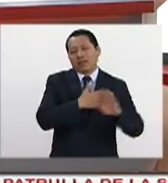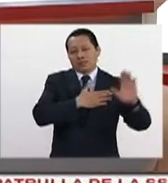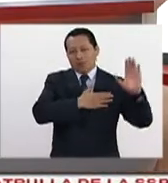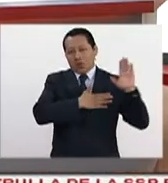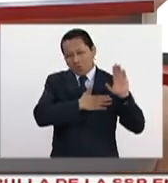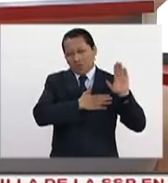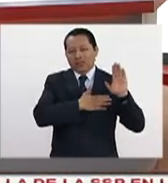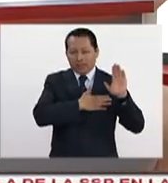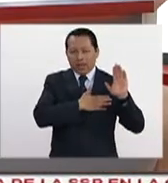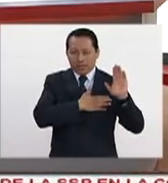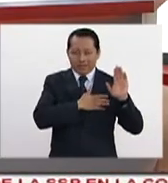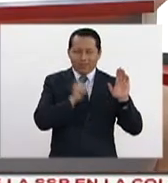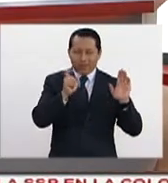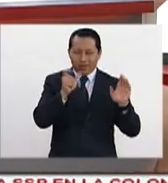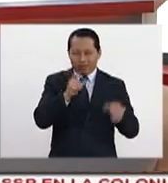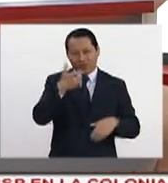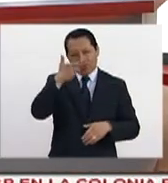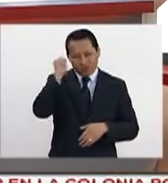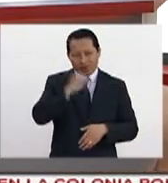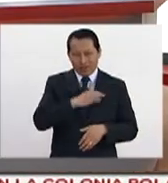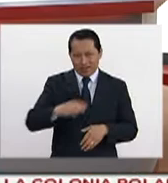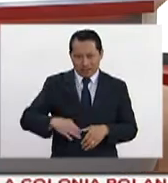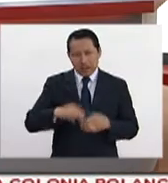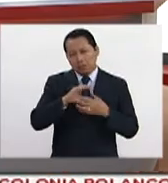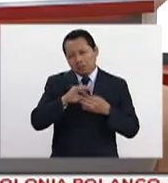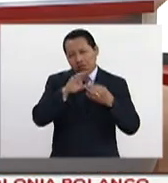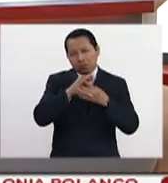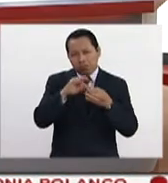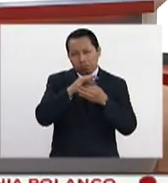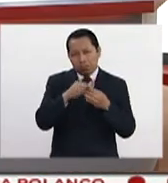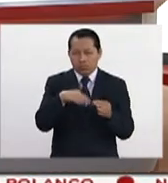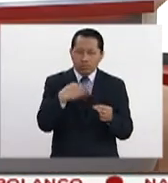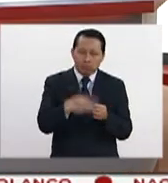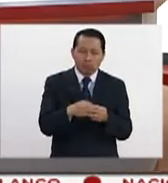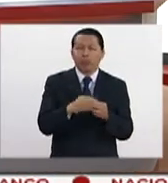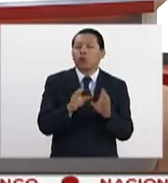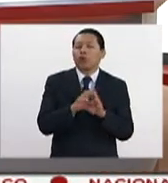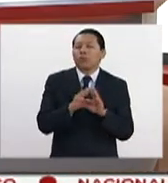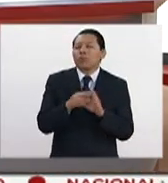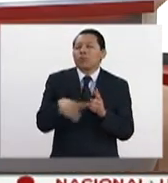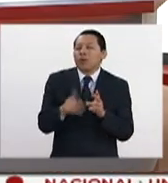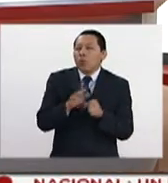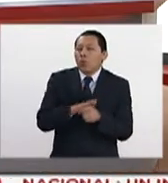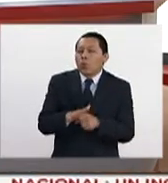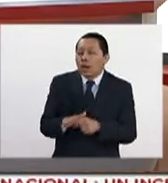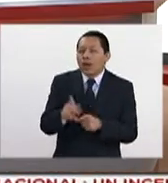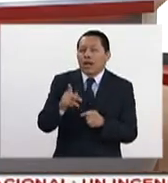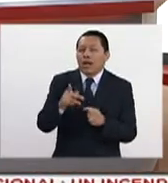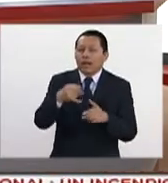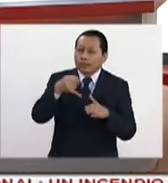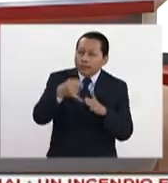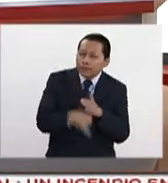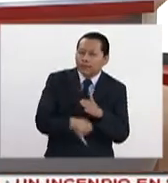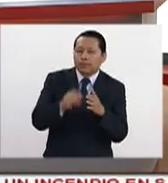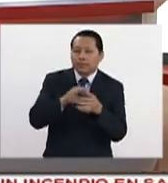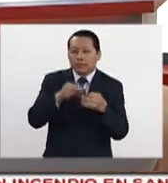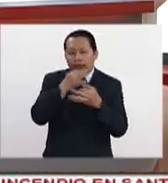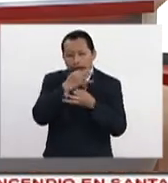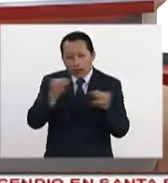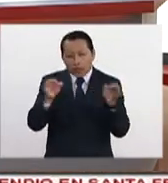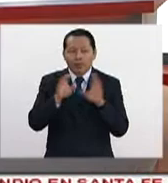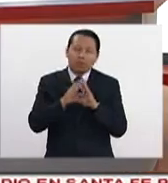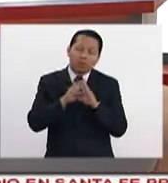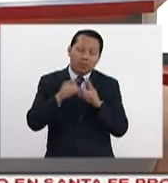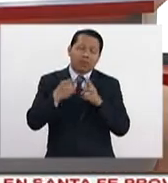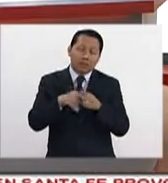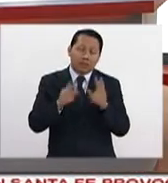que él hizo. Pero, pues, ¿cuál era el trasfondo para anunciarlo y provocar ya